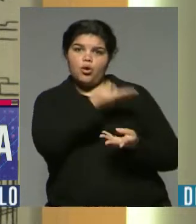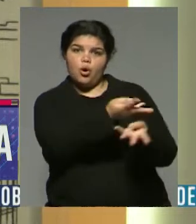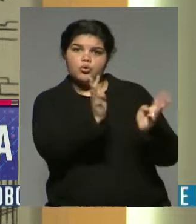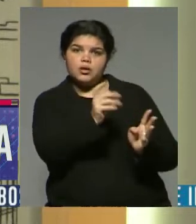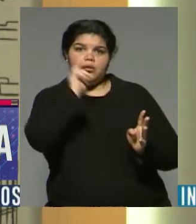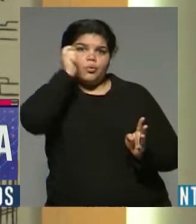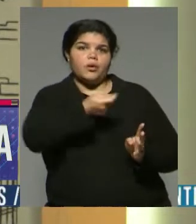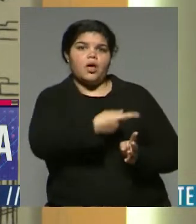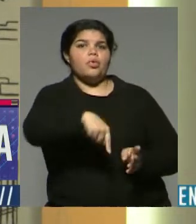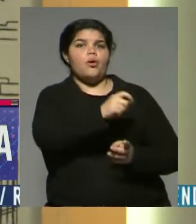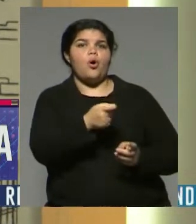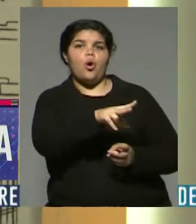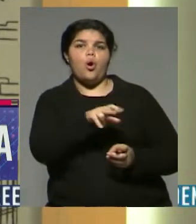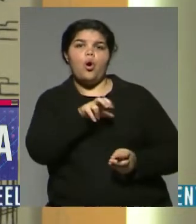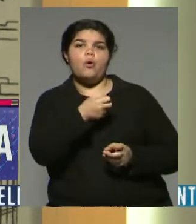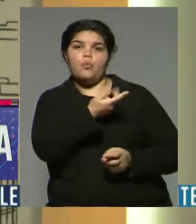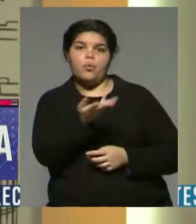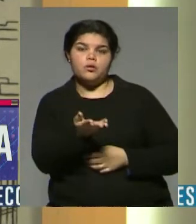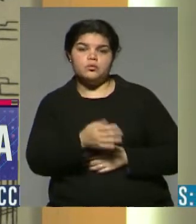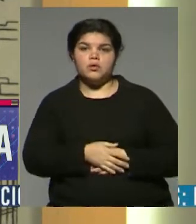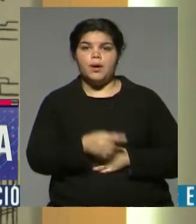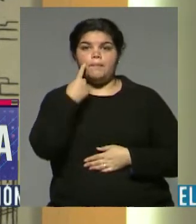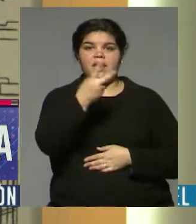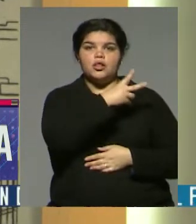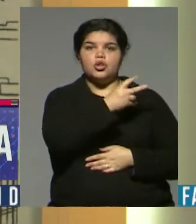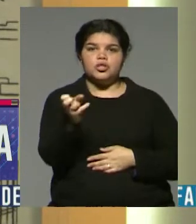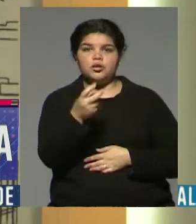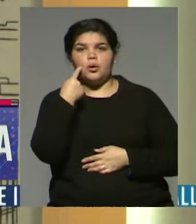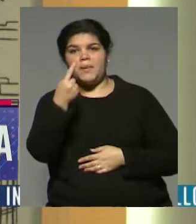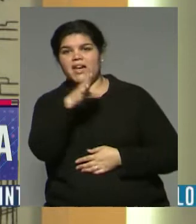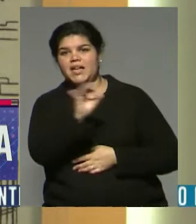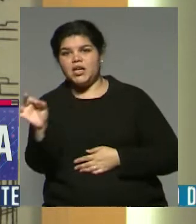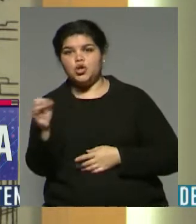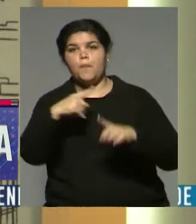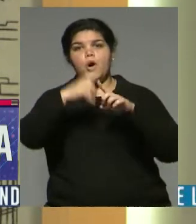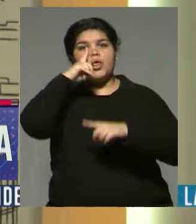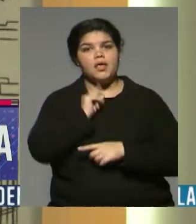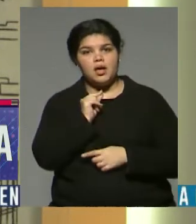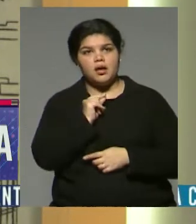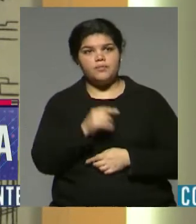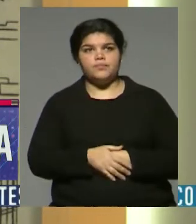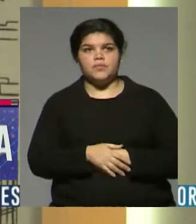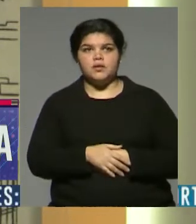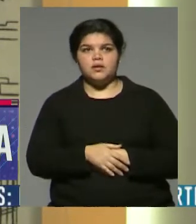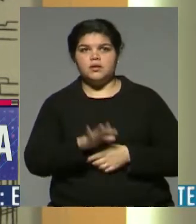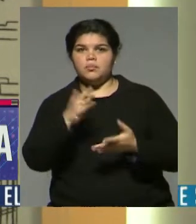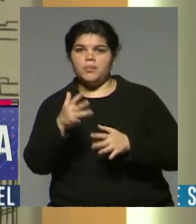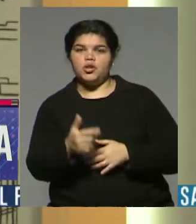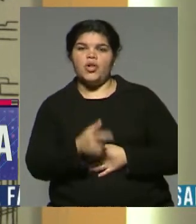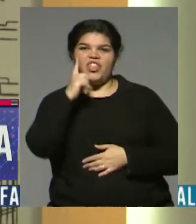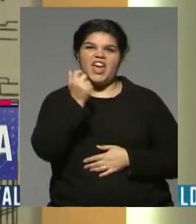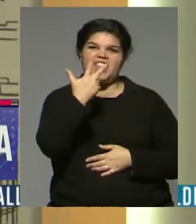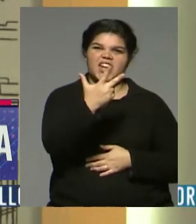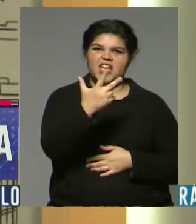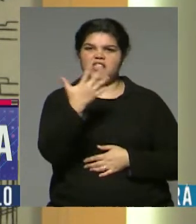miembros del jurado? Cobran entre 1.200 y 1.500 por día, cabe destacar que es entre 3 y 5 días el juicio